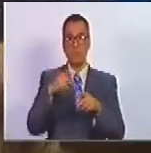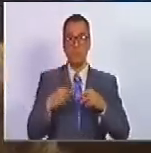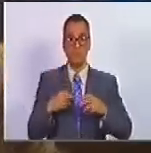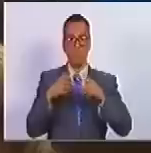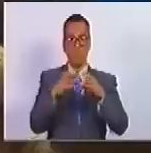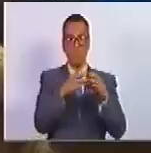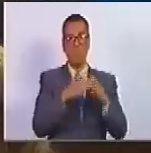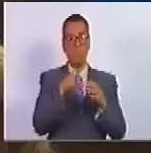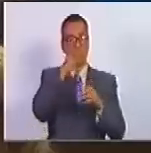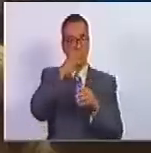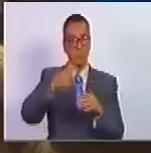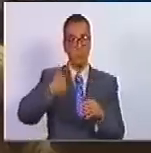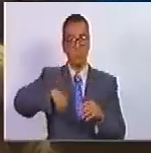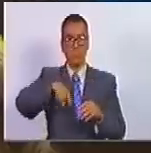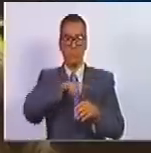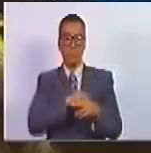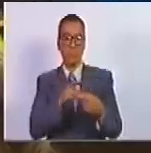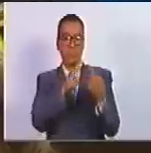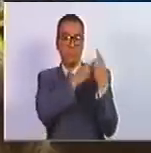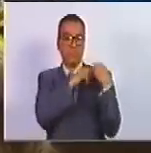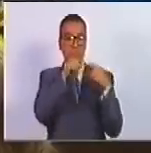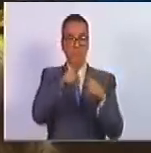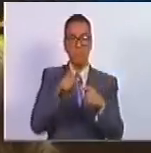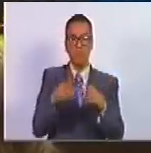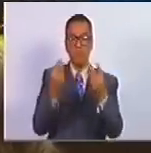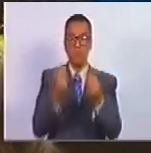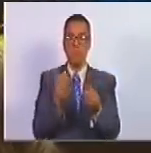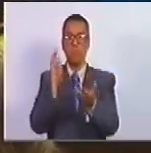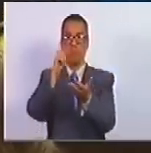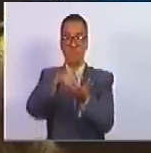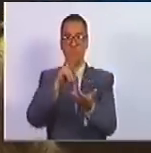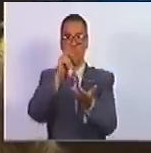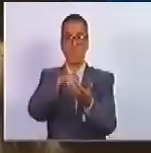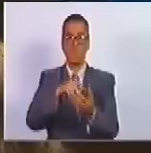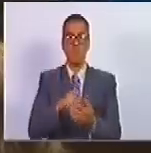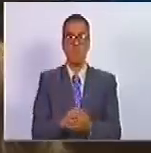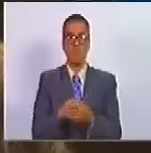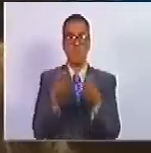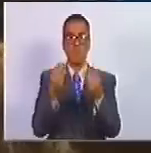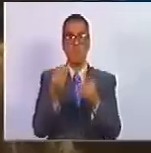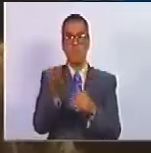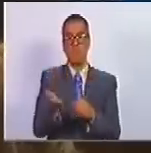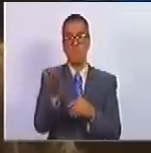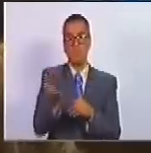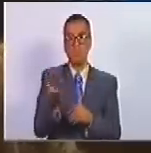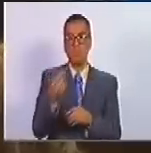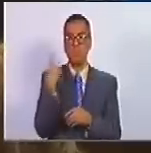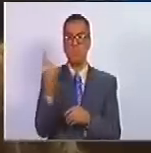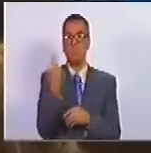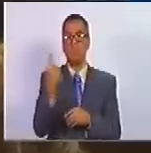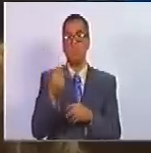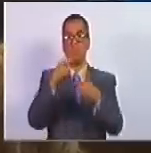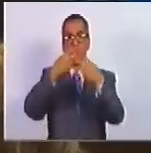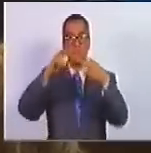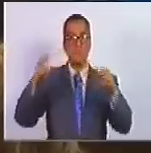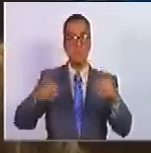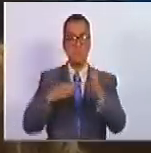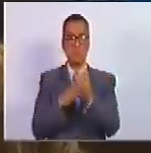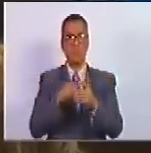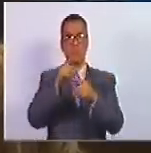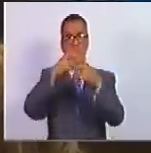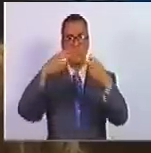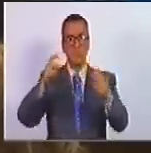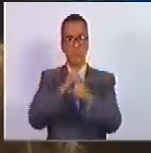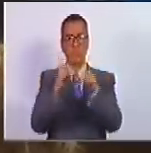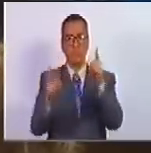de los Pueblos también nuestra delegación ha tenido una participación muy importante. Y no solamente el tema del bloqueo, en el tema